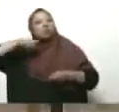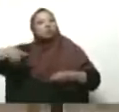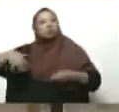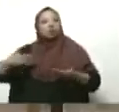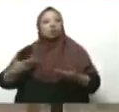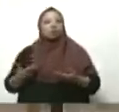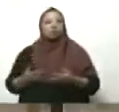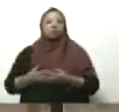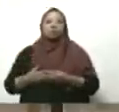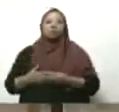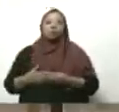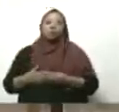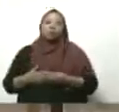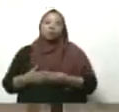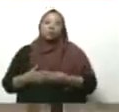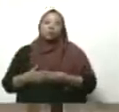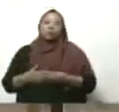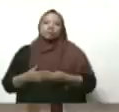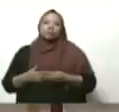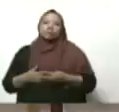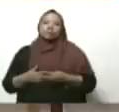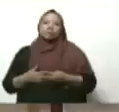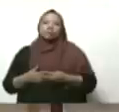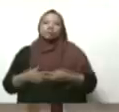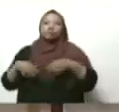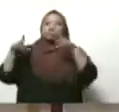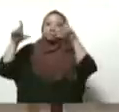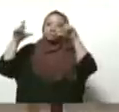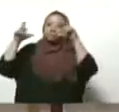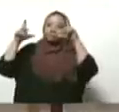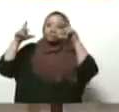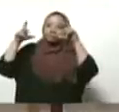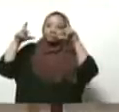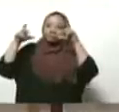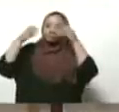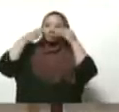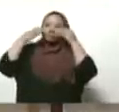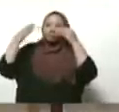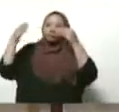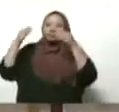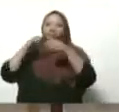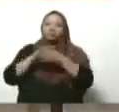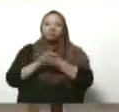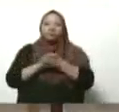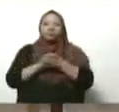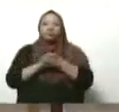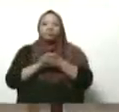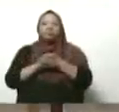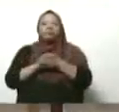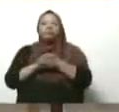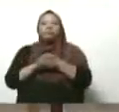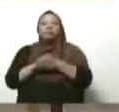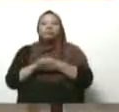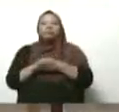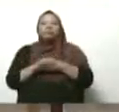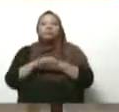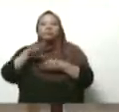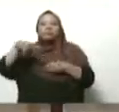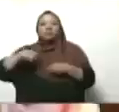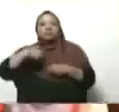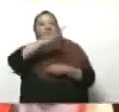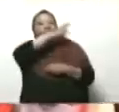vean ustedes por ejemplo aquí estas fotos y acercan la cámara como se ve allí están nuestros